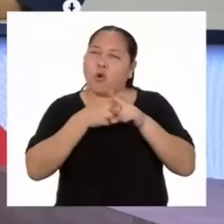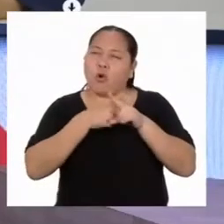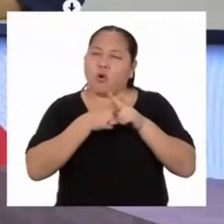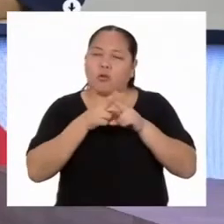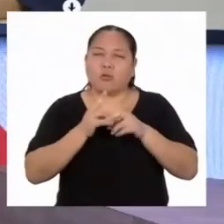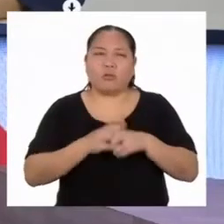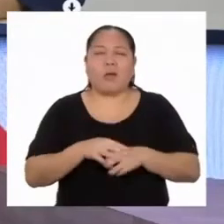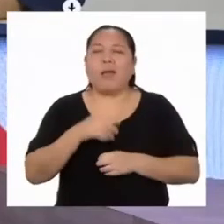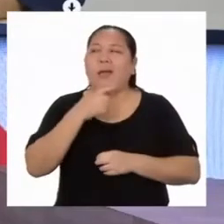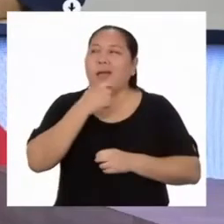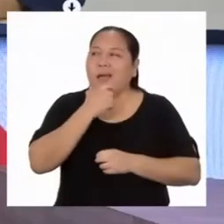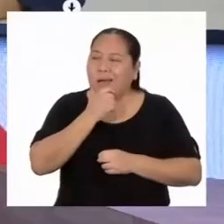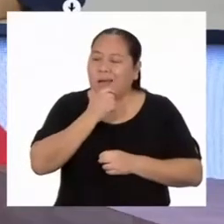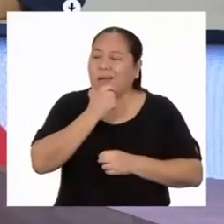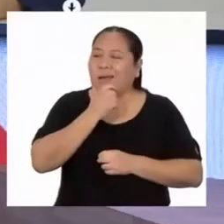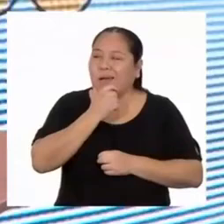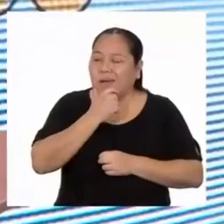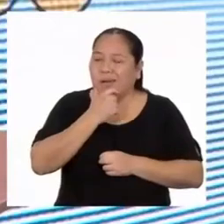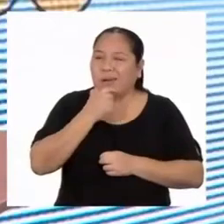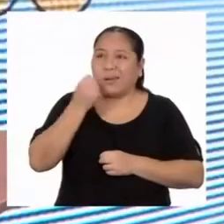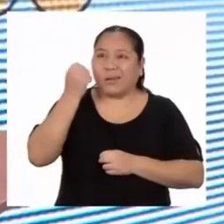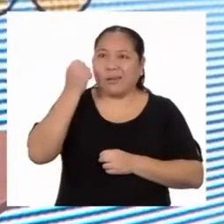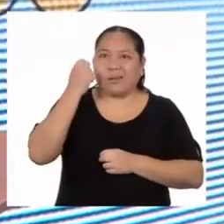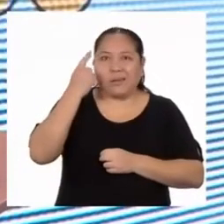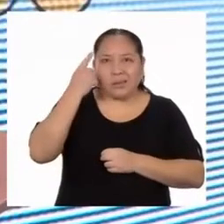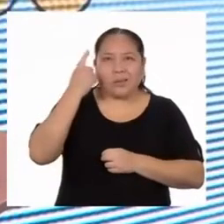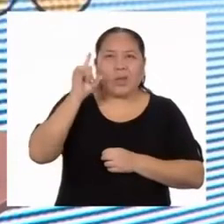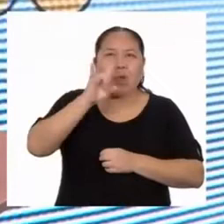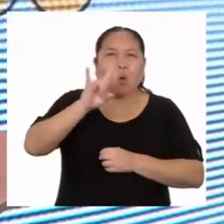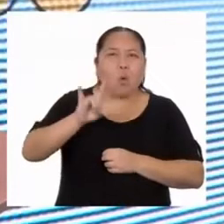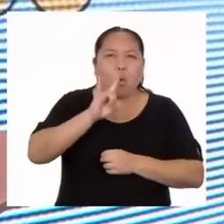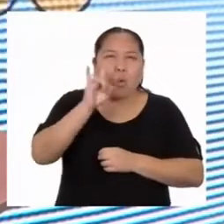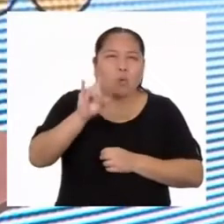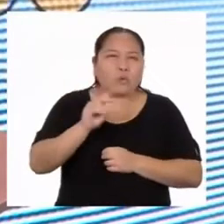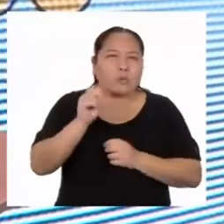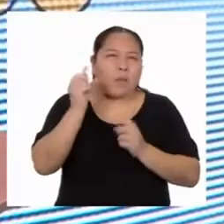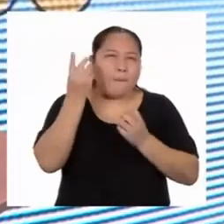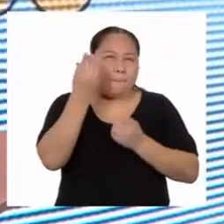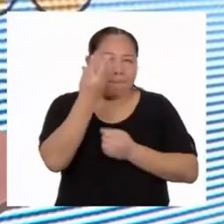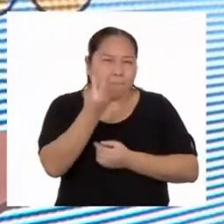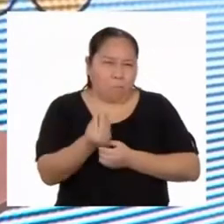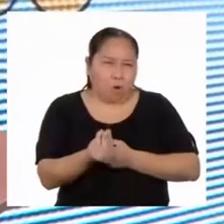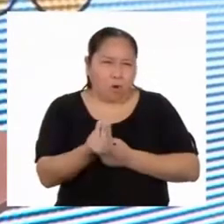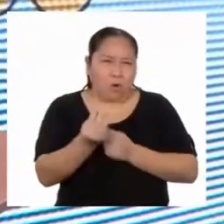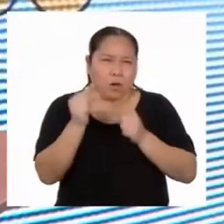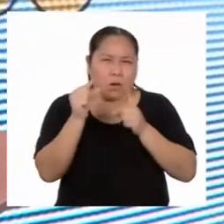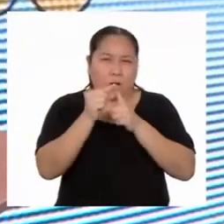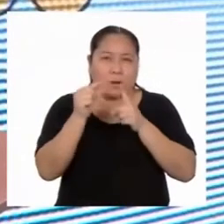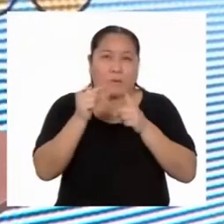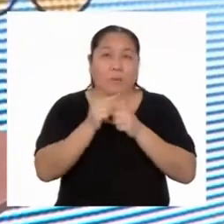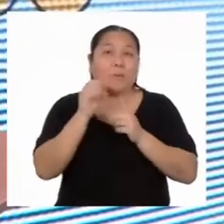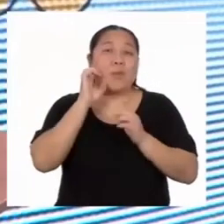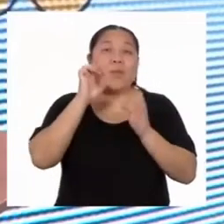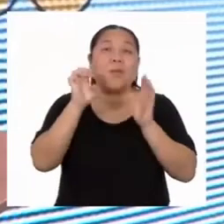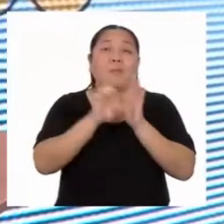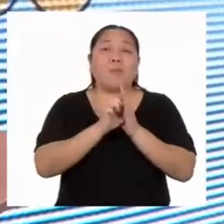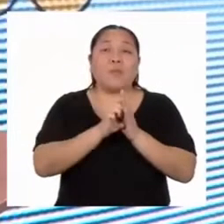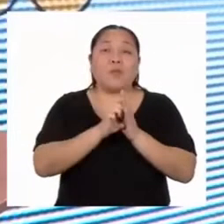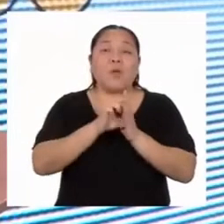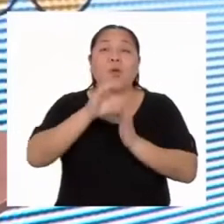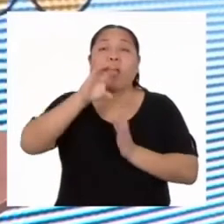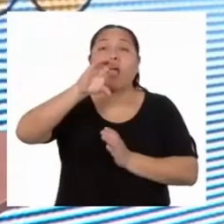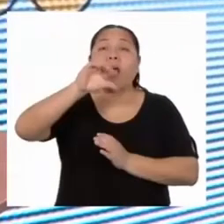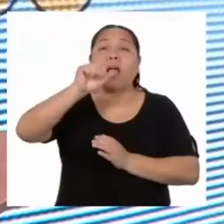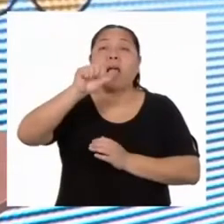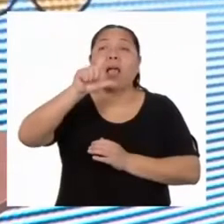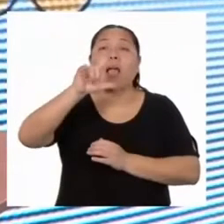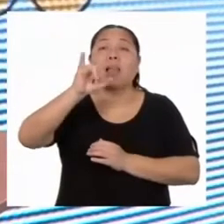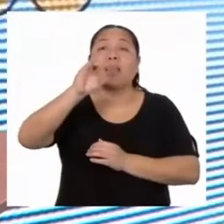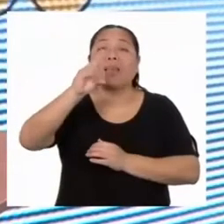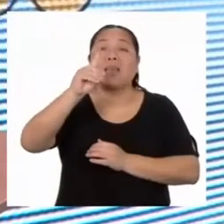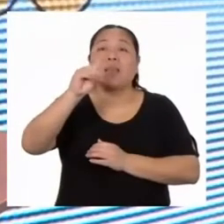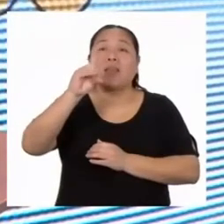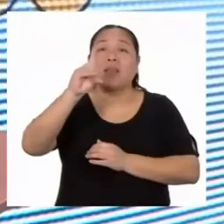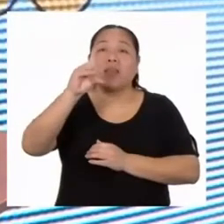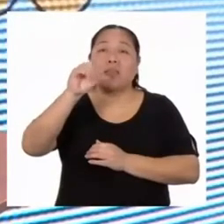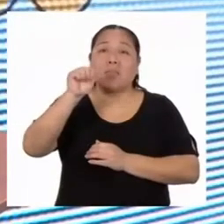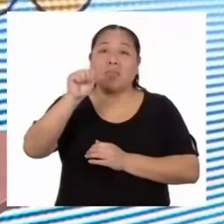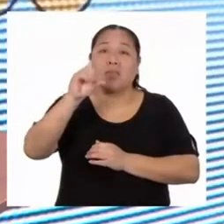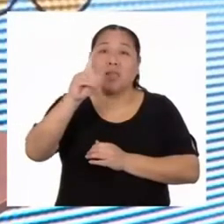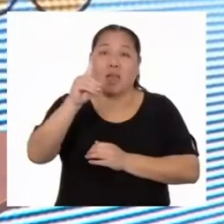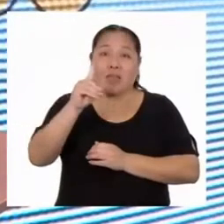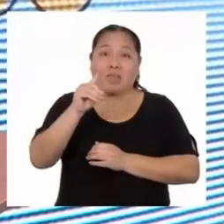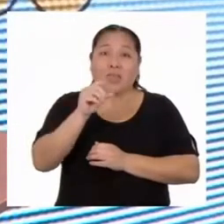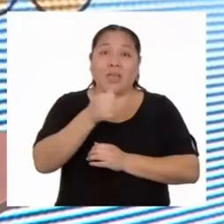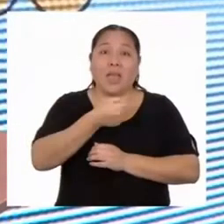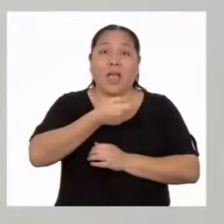que utilice pocas palabras, como calidad del agua. Ahí solo son 2 palabras y